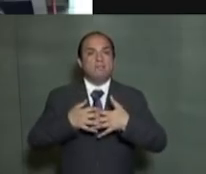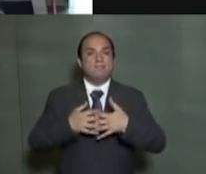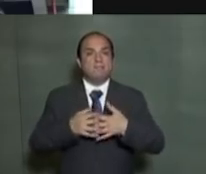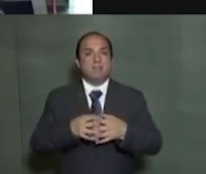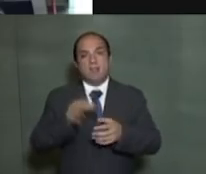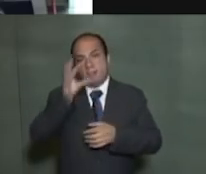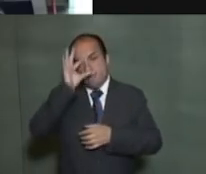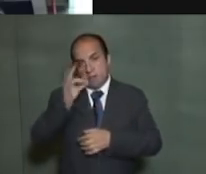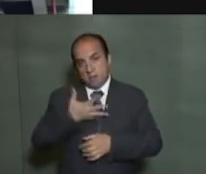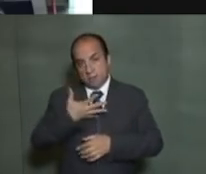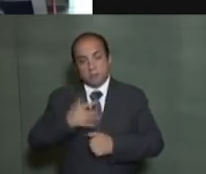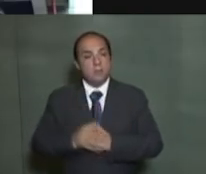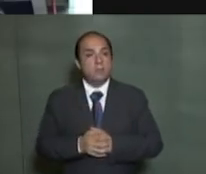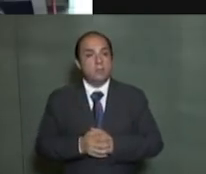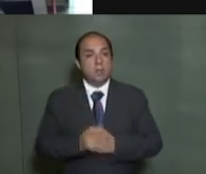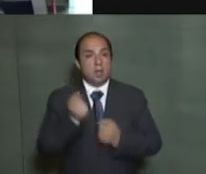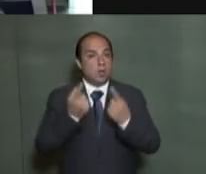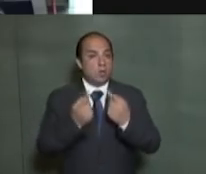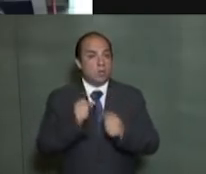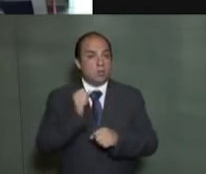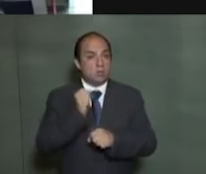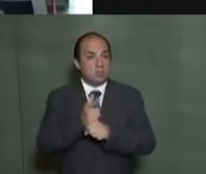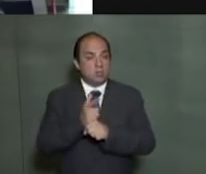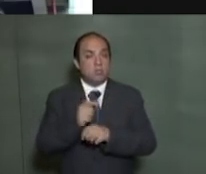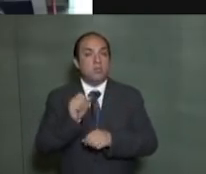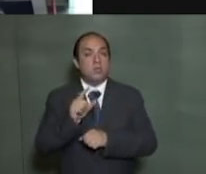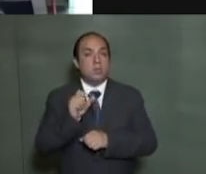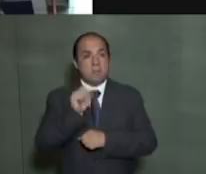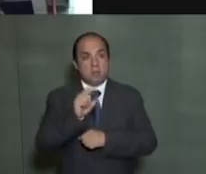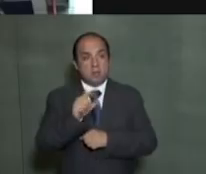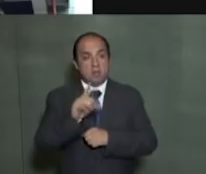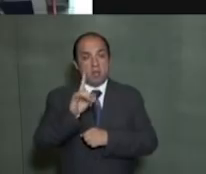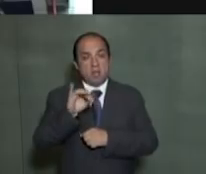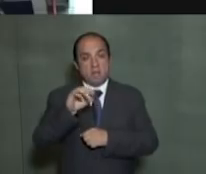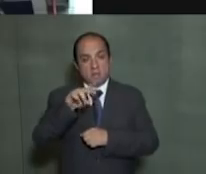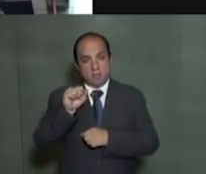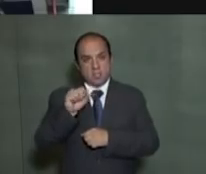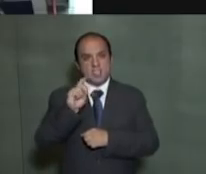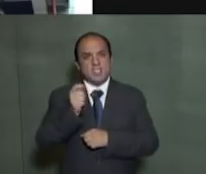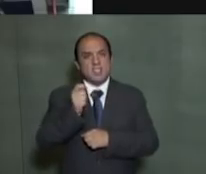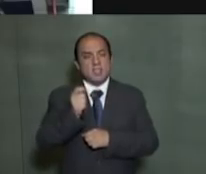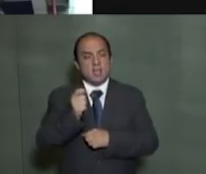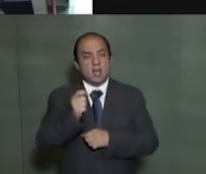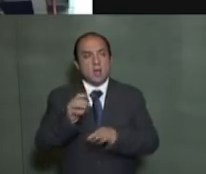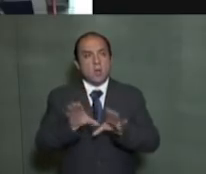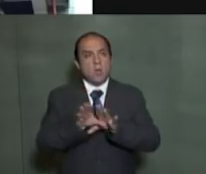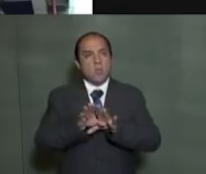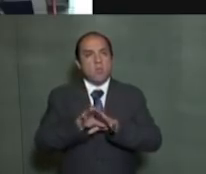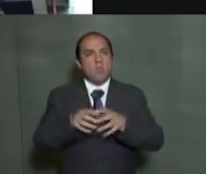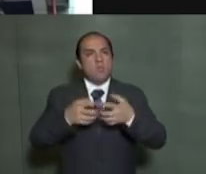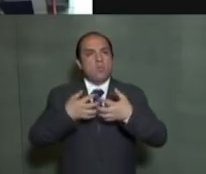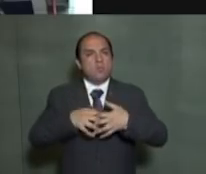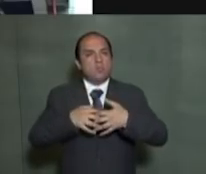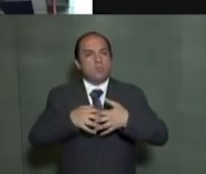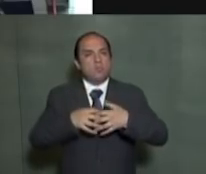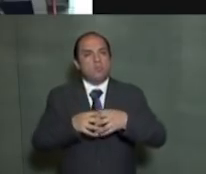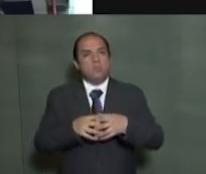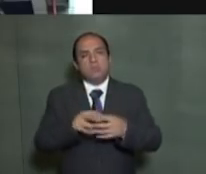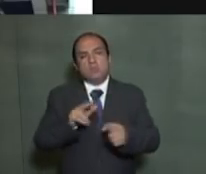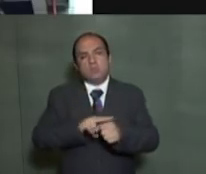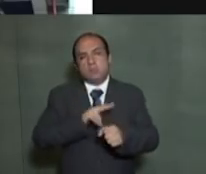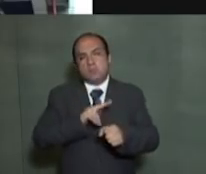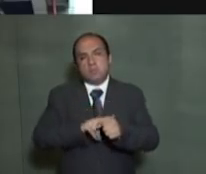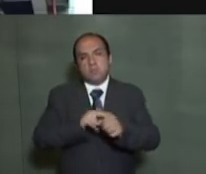En algunos otros casos encontramos que esos mismos diafragmas, que son armaduras simples, con un elemento